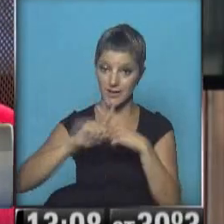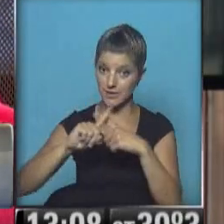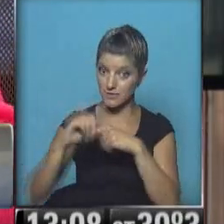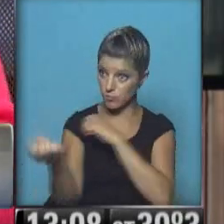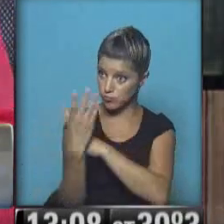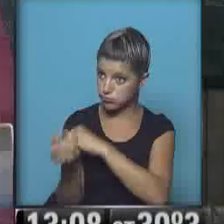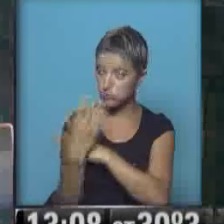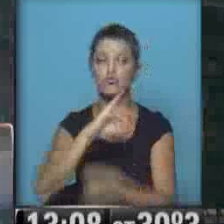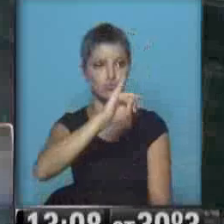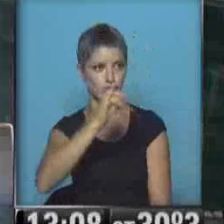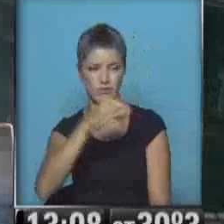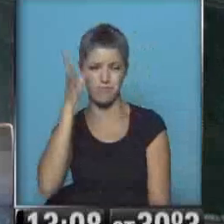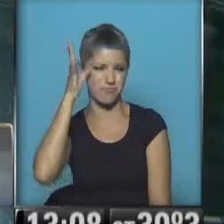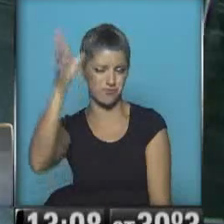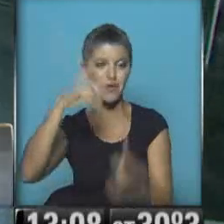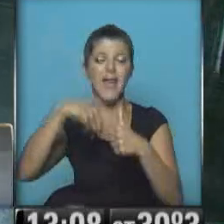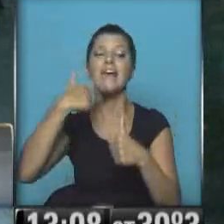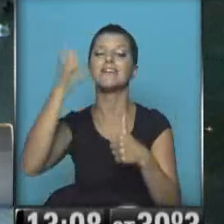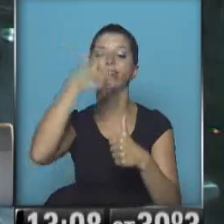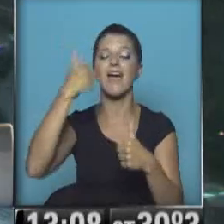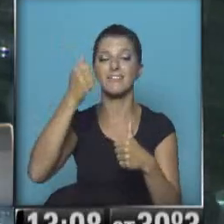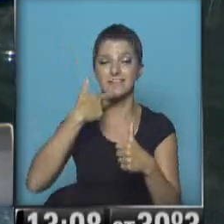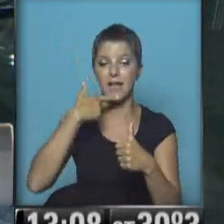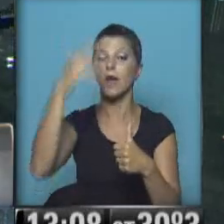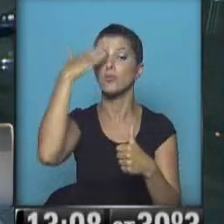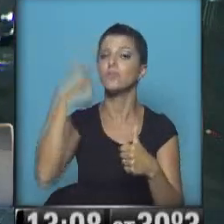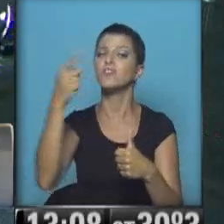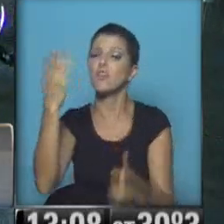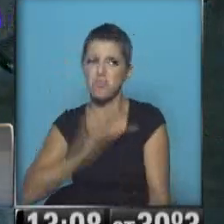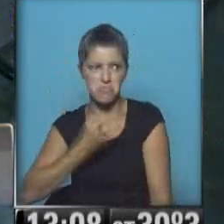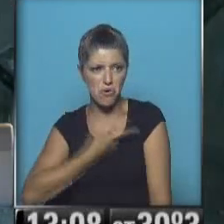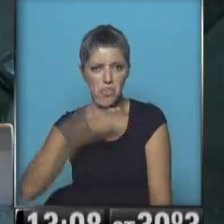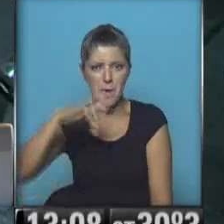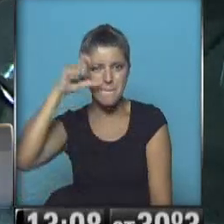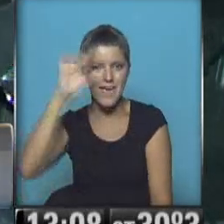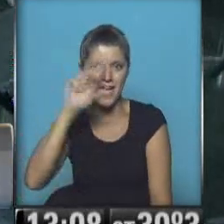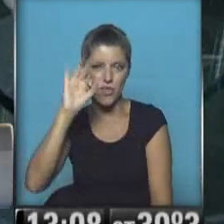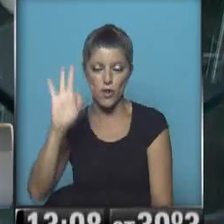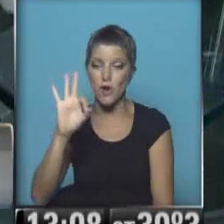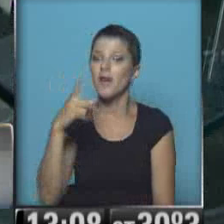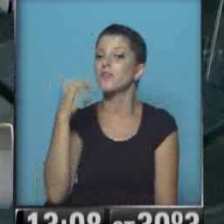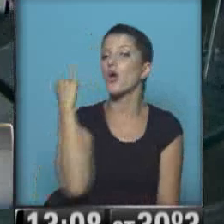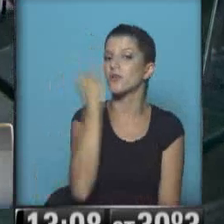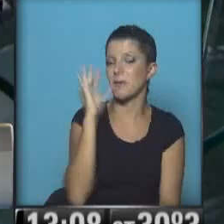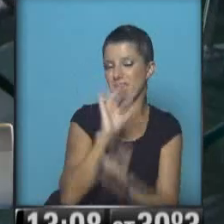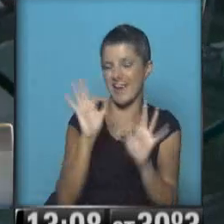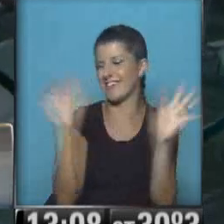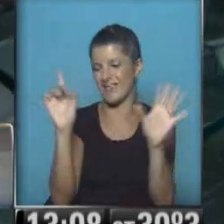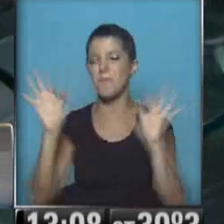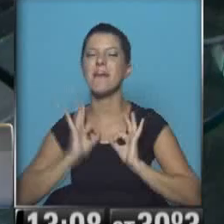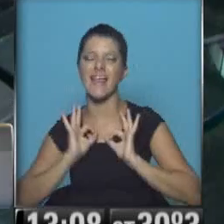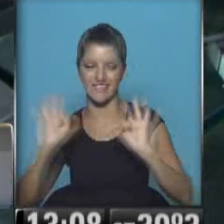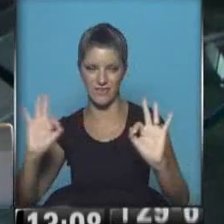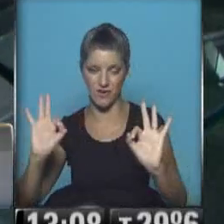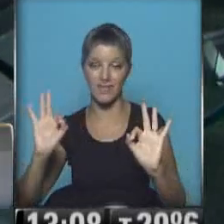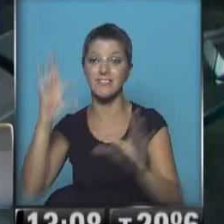Muchísimos mensajes, Telma. Saya de Constitución pregunta dónde está Pedro Brieger. Lo que pasa es que nos reservamos el derecho de admisión y hace unos días que no viene. No, está de vacaciones y